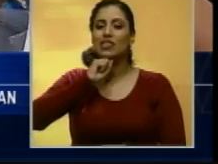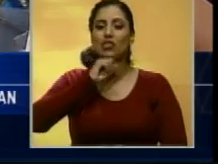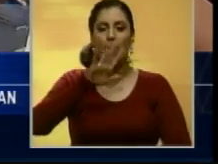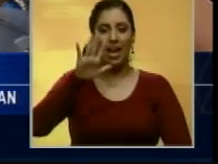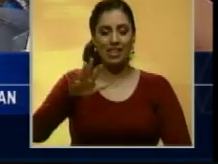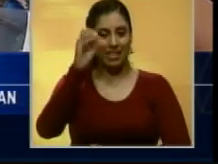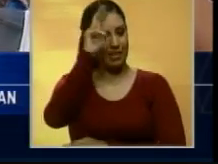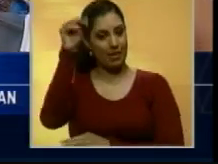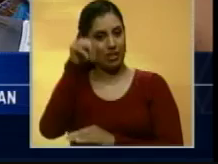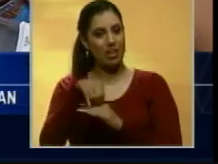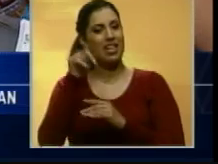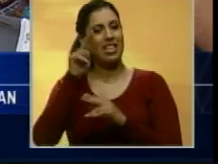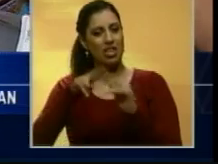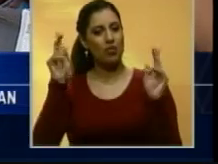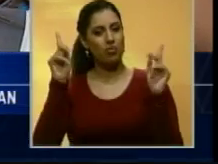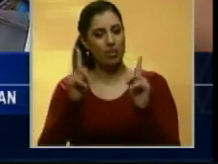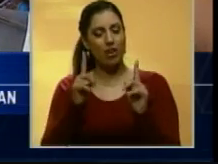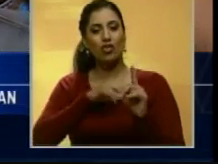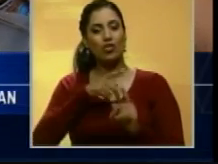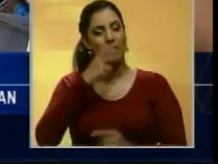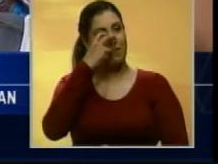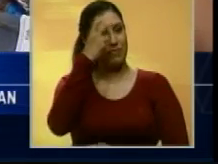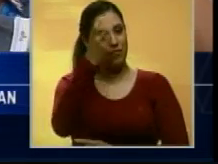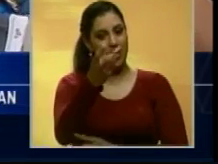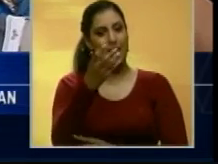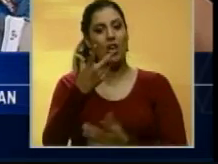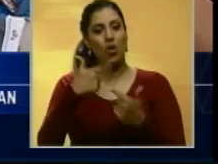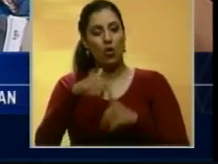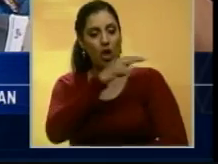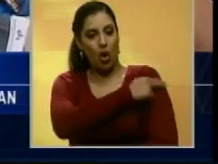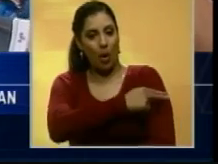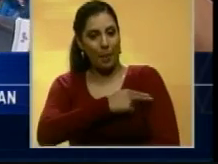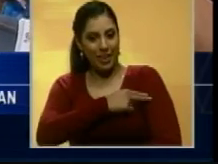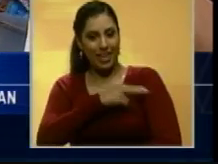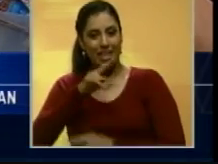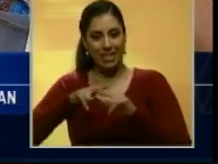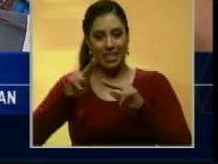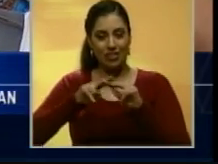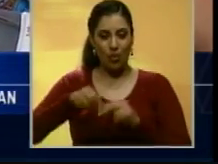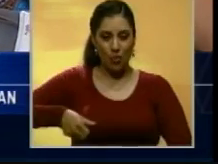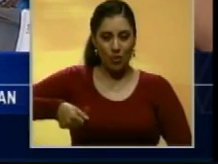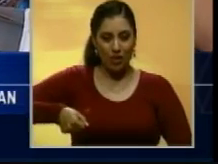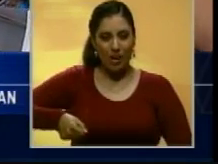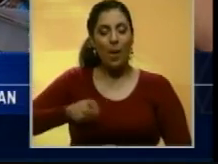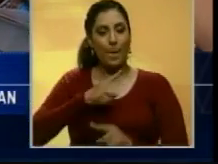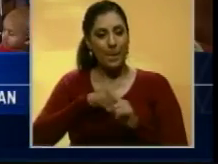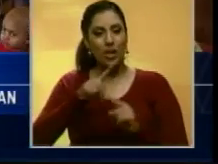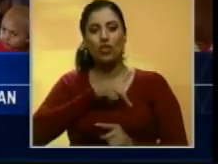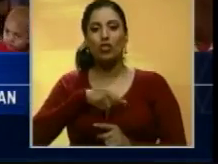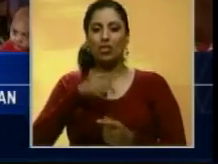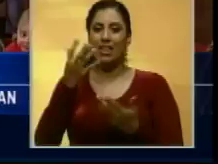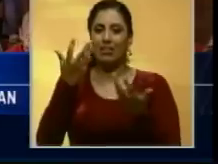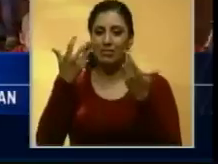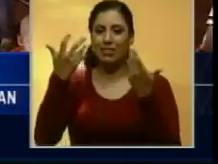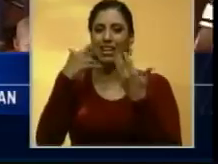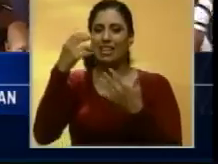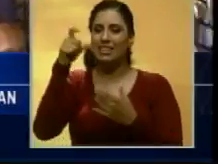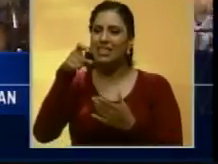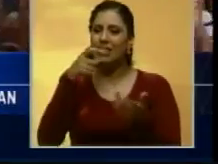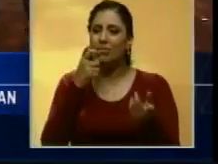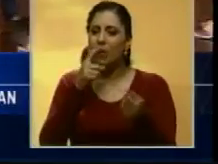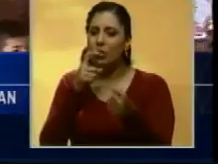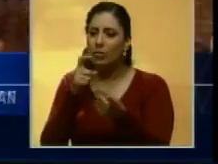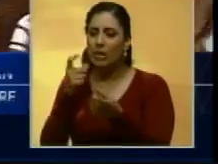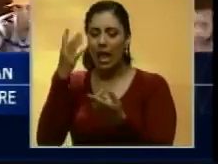espacios. Ellos vinieron porque nosotros hicimos una visita al Hospital JM de Los Ríos y, por supuesto, nos llevamos todas las necesidades de ellos,